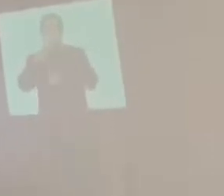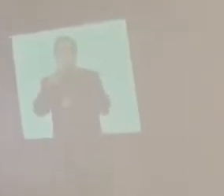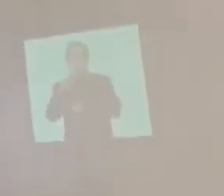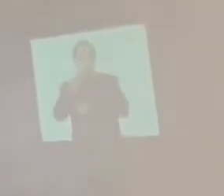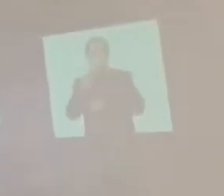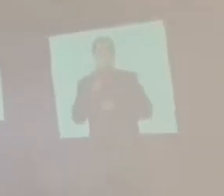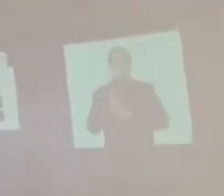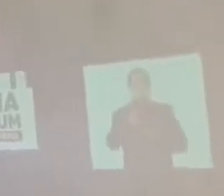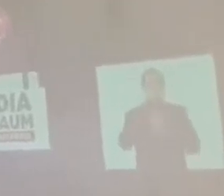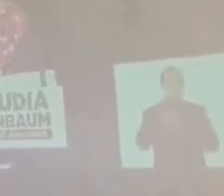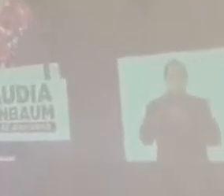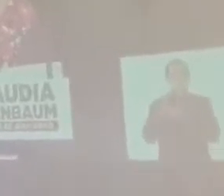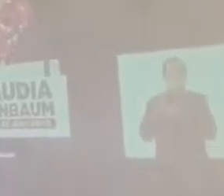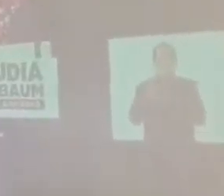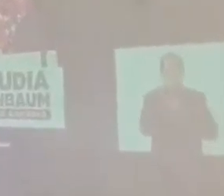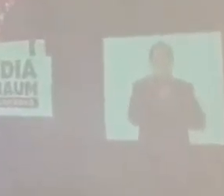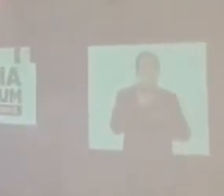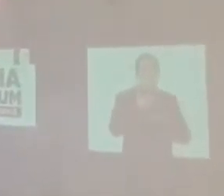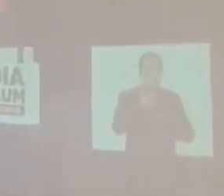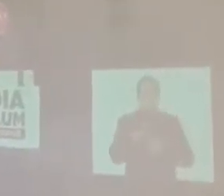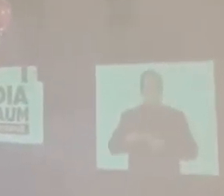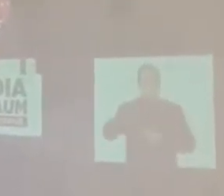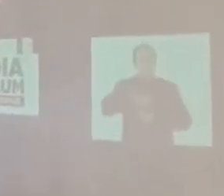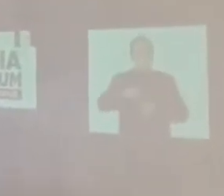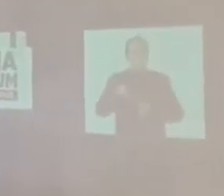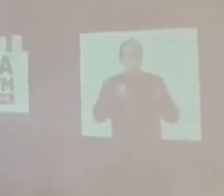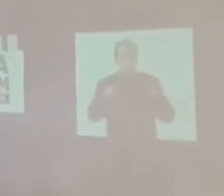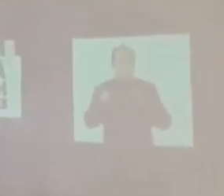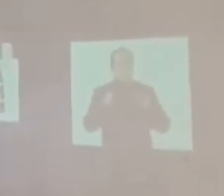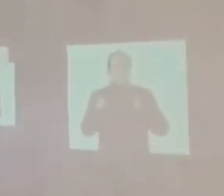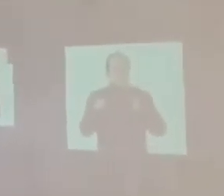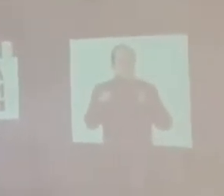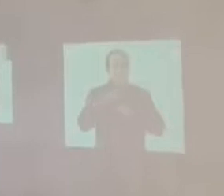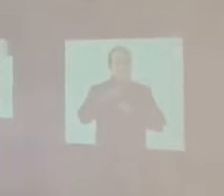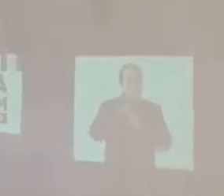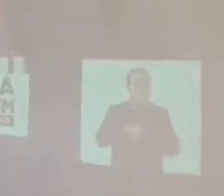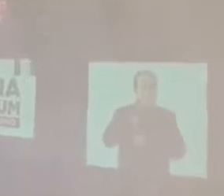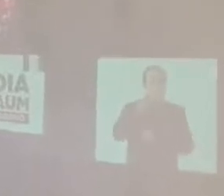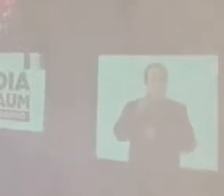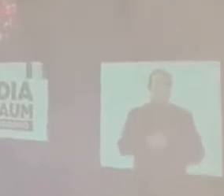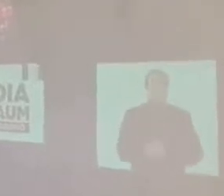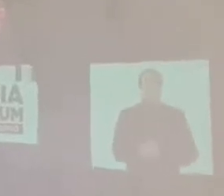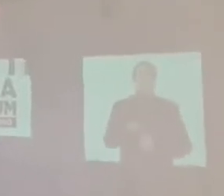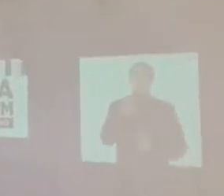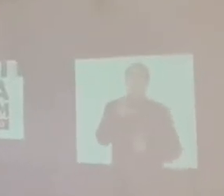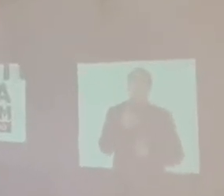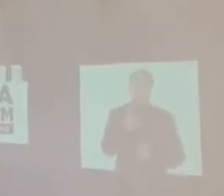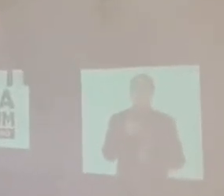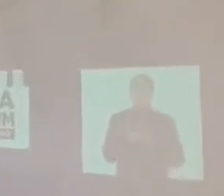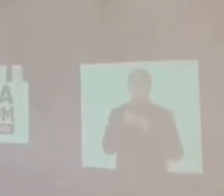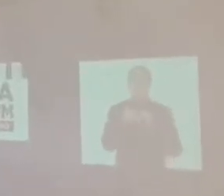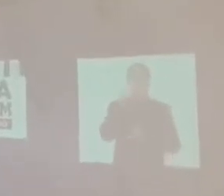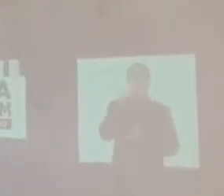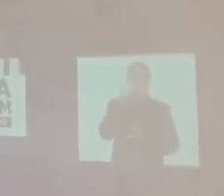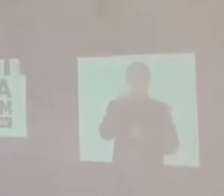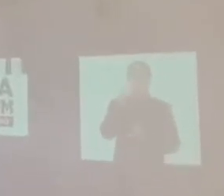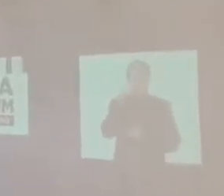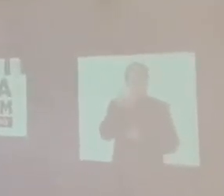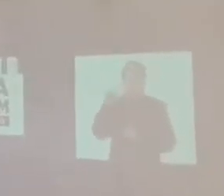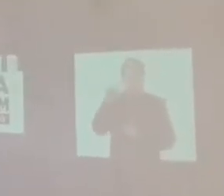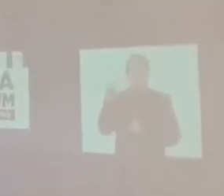potable a partir de circuitos o sectores que controlan presiones. Además, aumentamos de 75